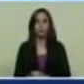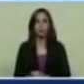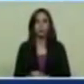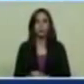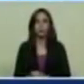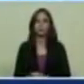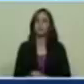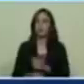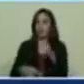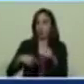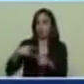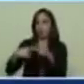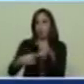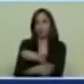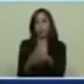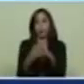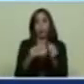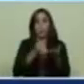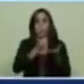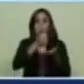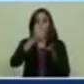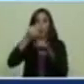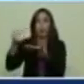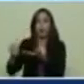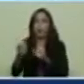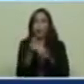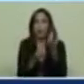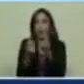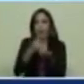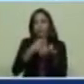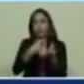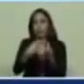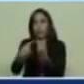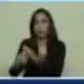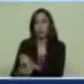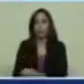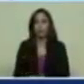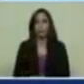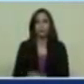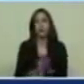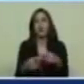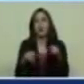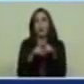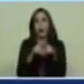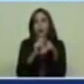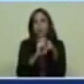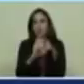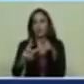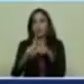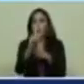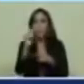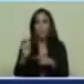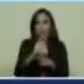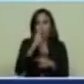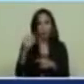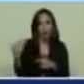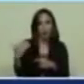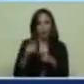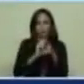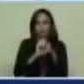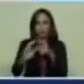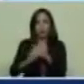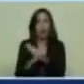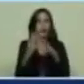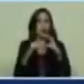logramos darle el bono llamado de transición hace un mes a todos